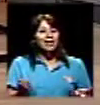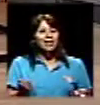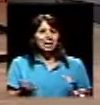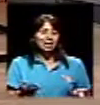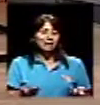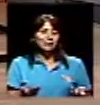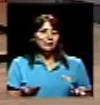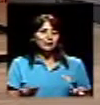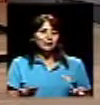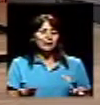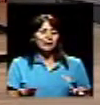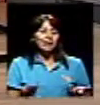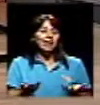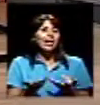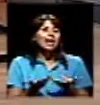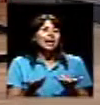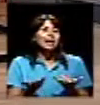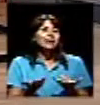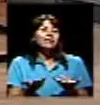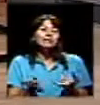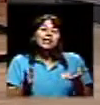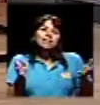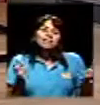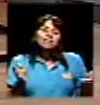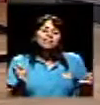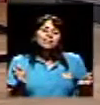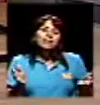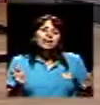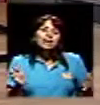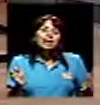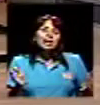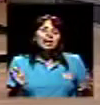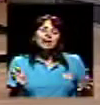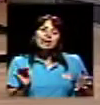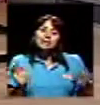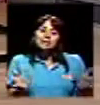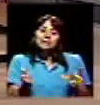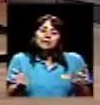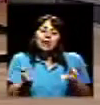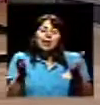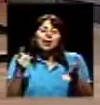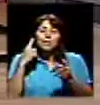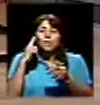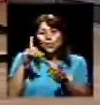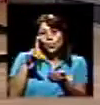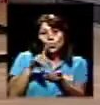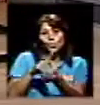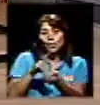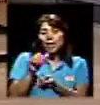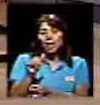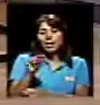en algún sentido, inspiración Ana Gabriel La Rosy Ana,